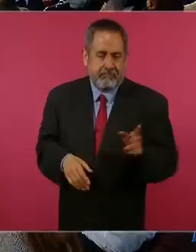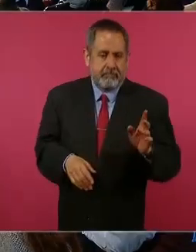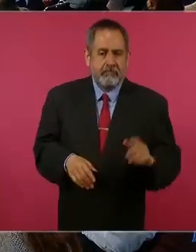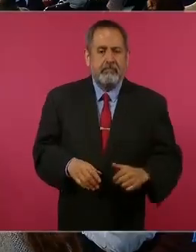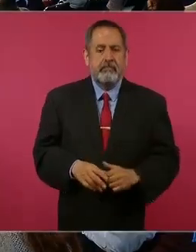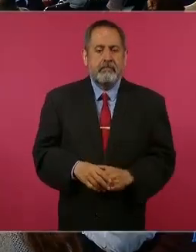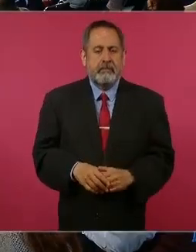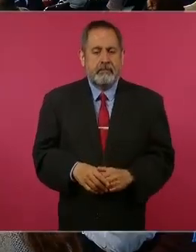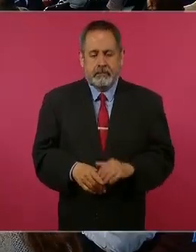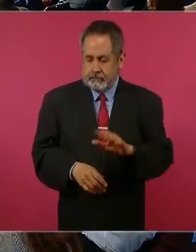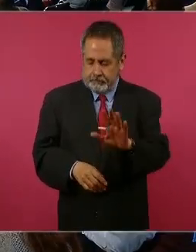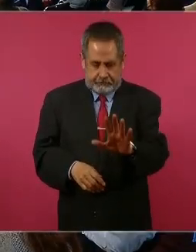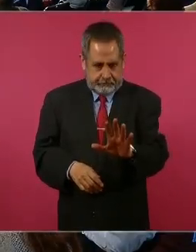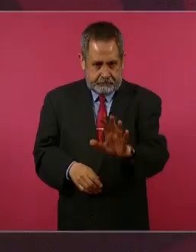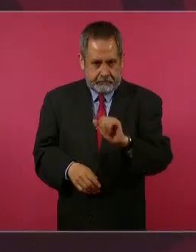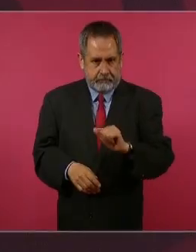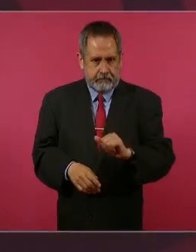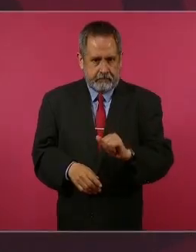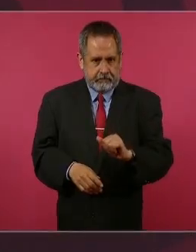no estoy